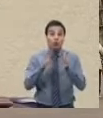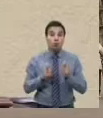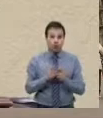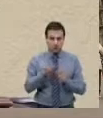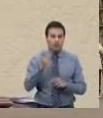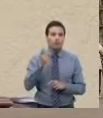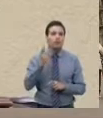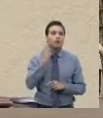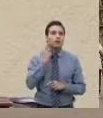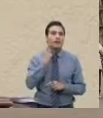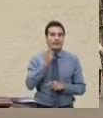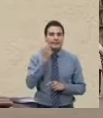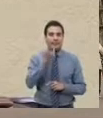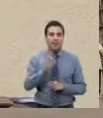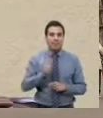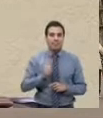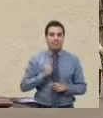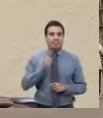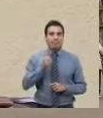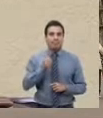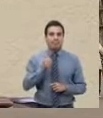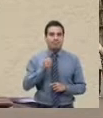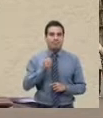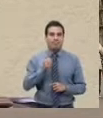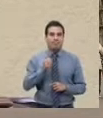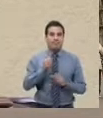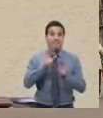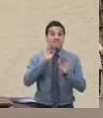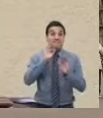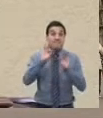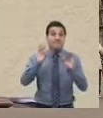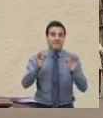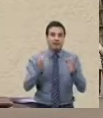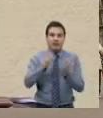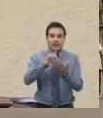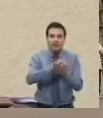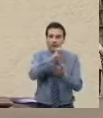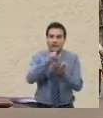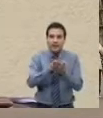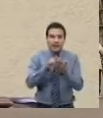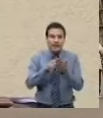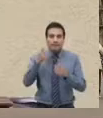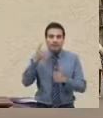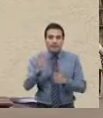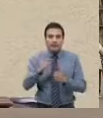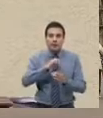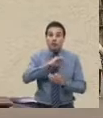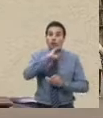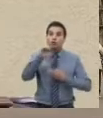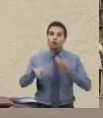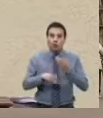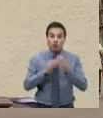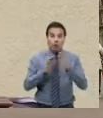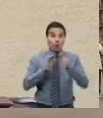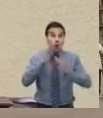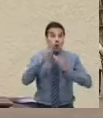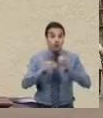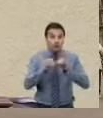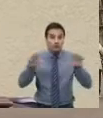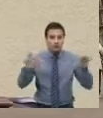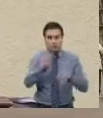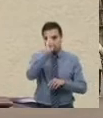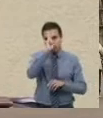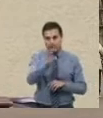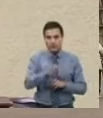desleal la pausa que la ley establece en el proselitismo político para todos los contendientes con la